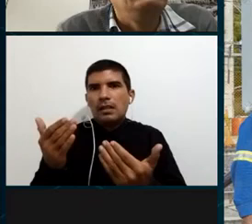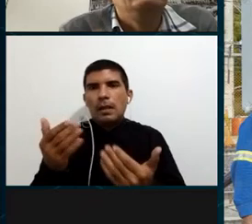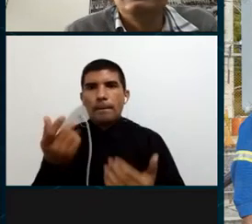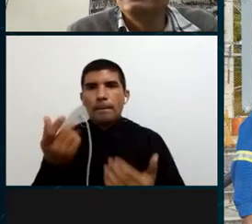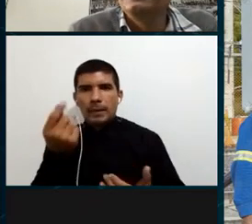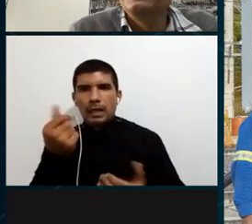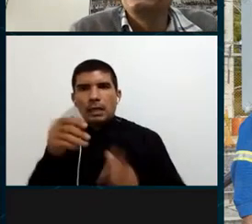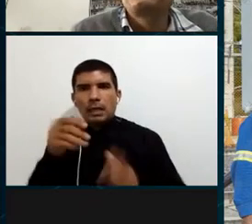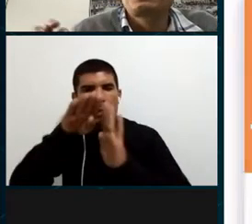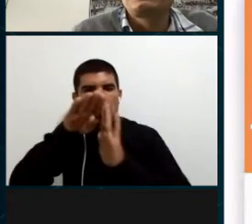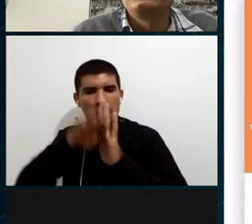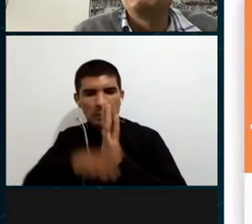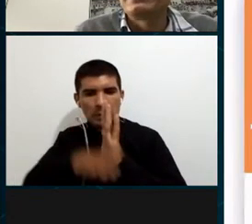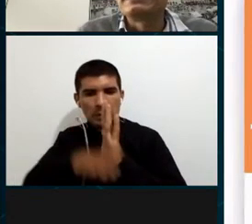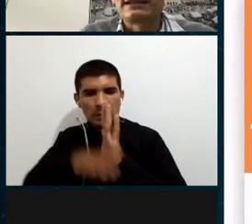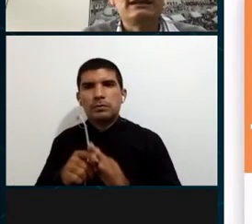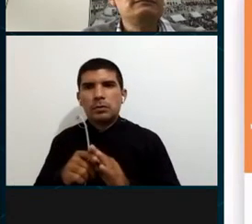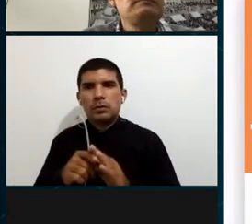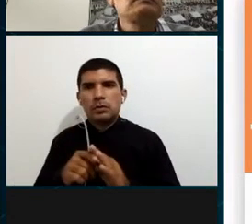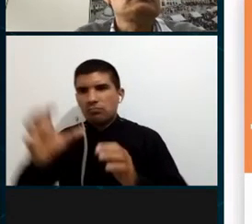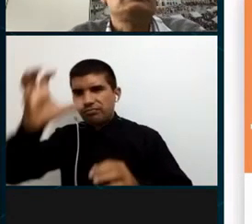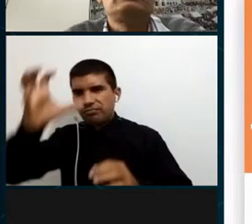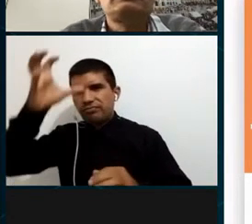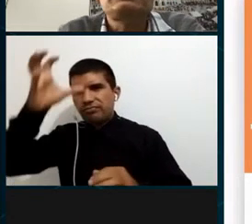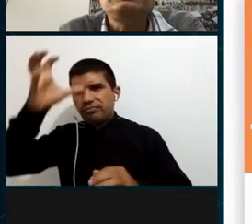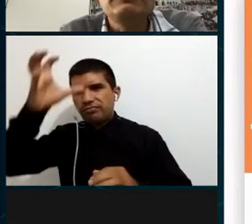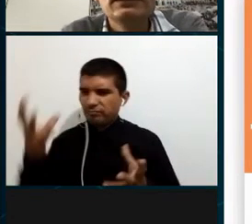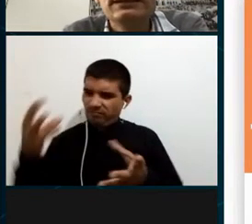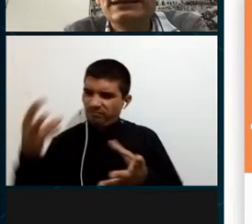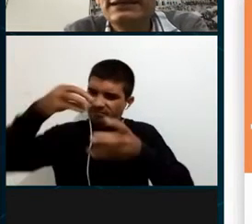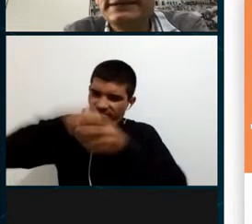en el día a día. Para cerrar,